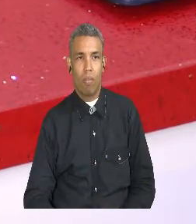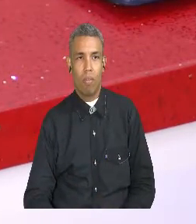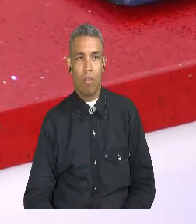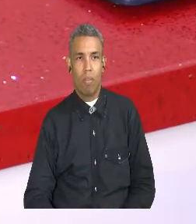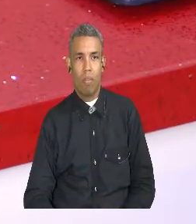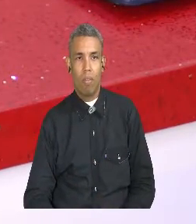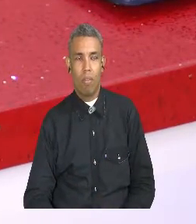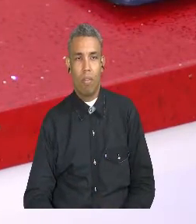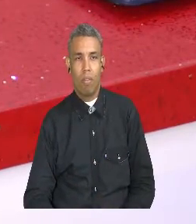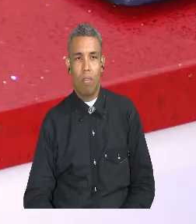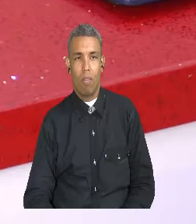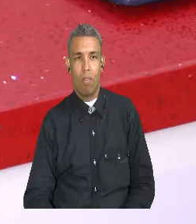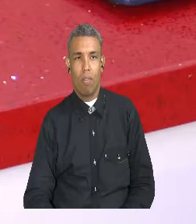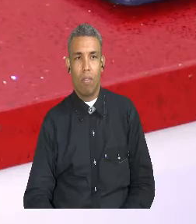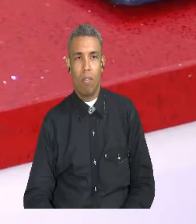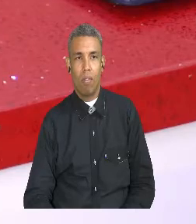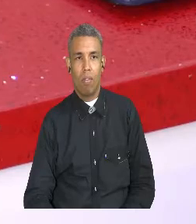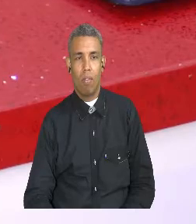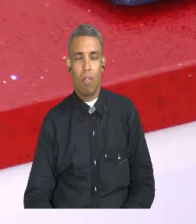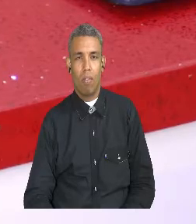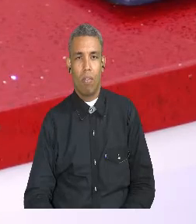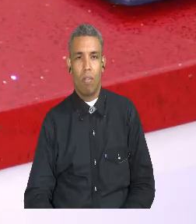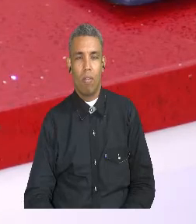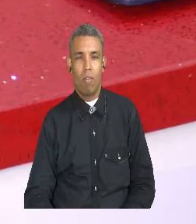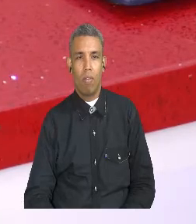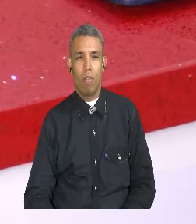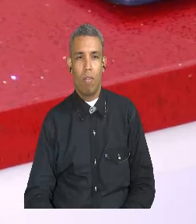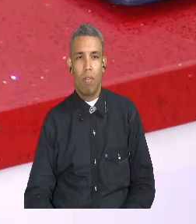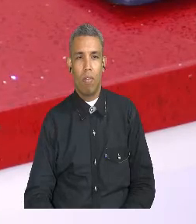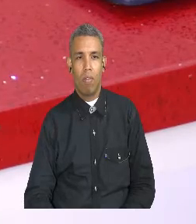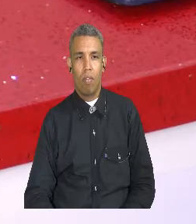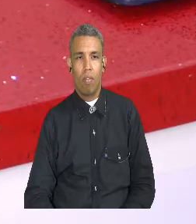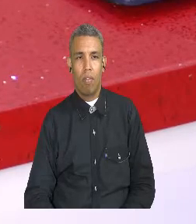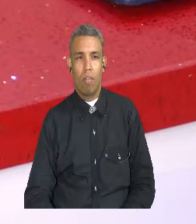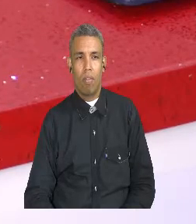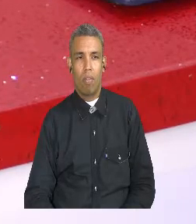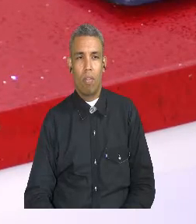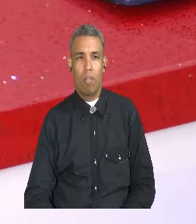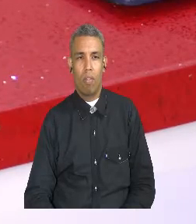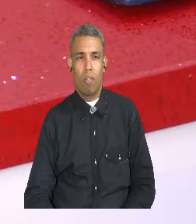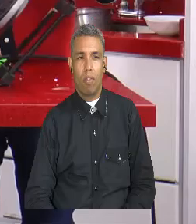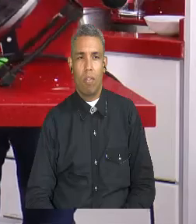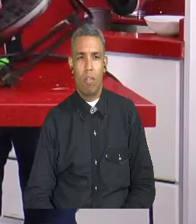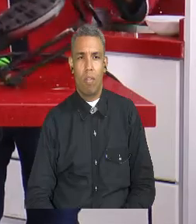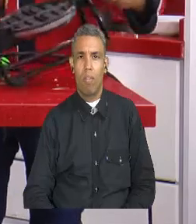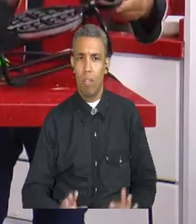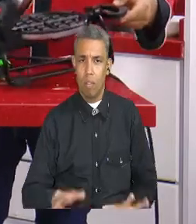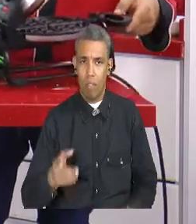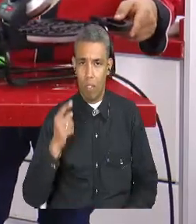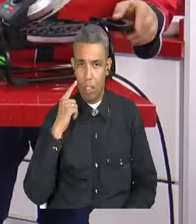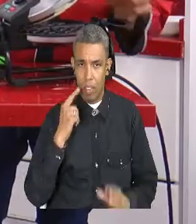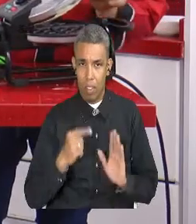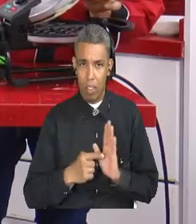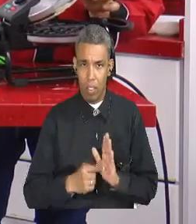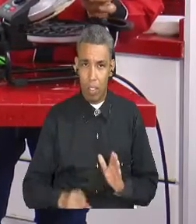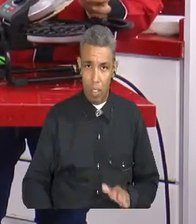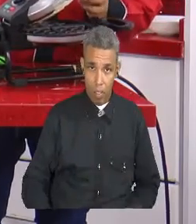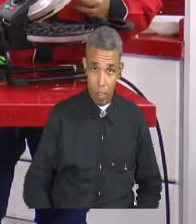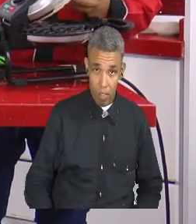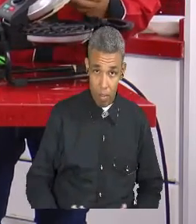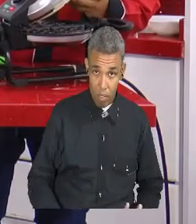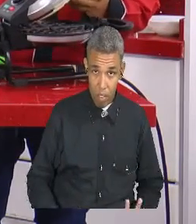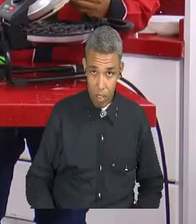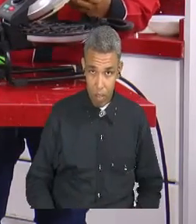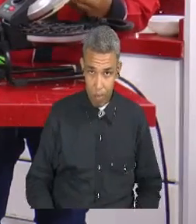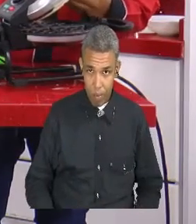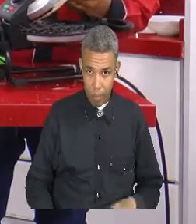ver, mucha fruta. Como pueden ver, ya nuestro waffle está cogiendo un poco de marcación. Uy, qué rico. ¿Listo? Se ve